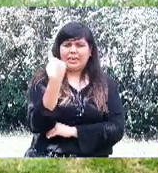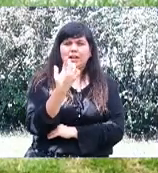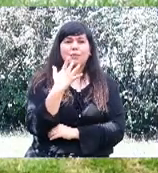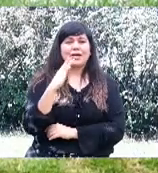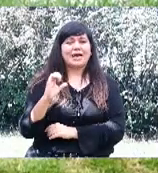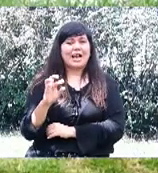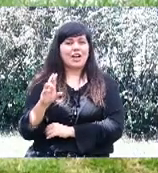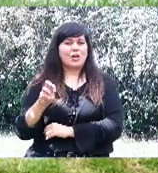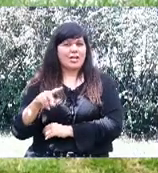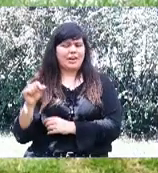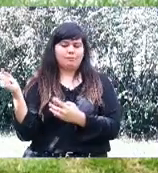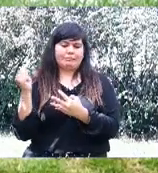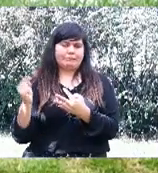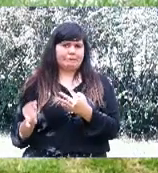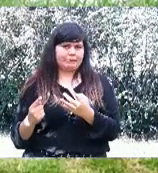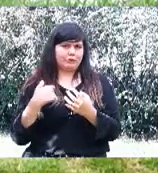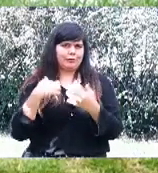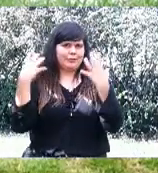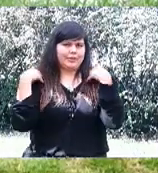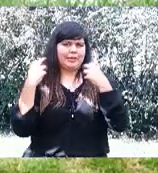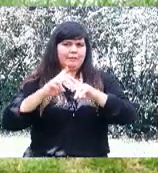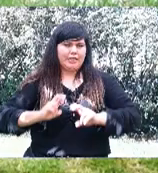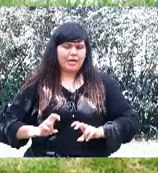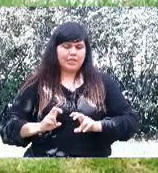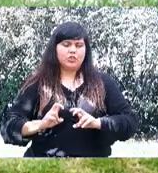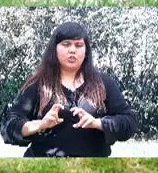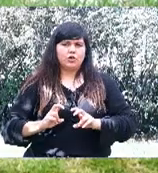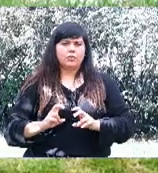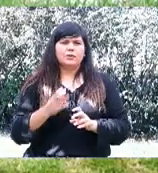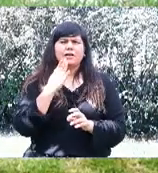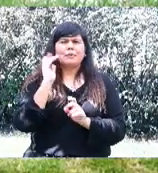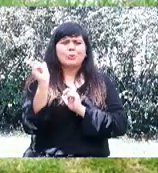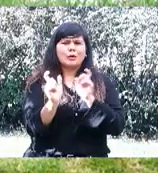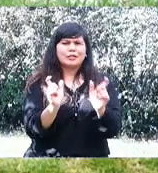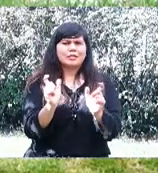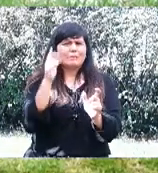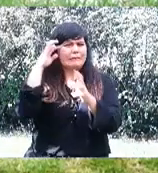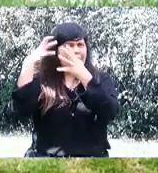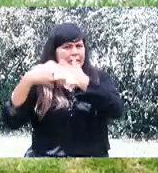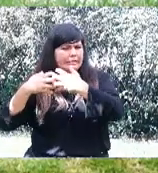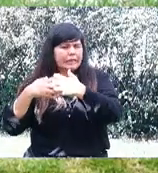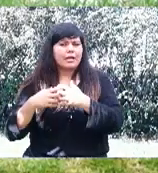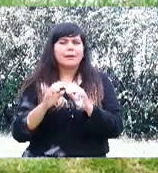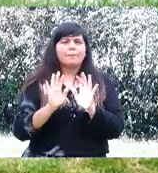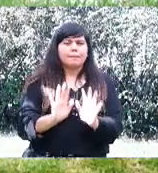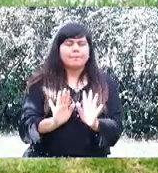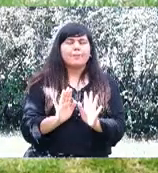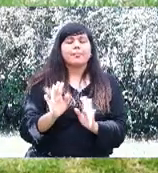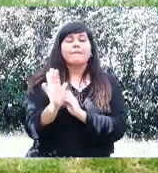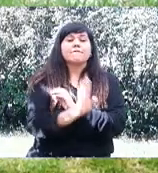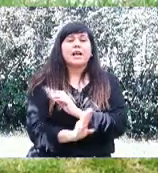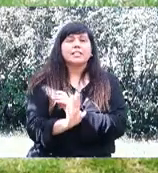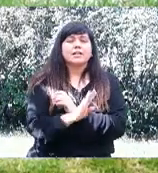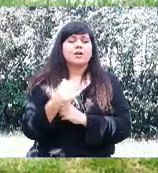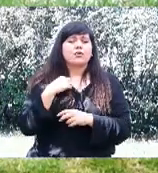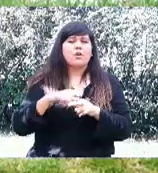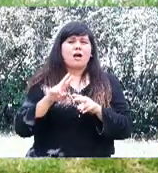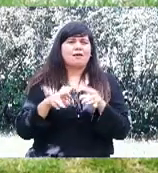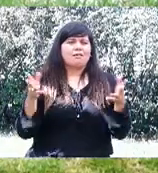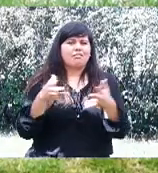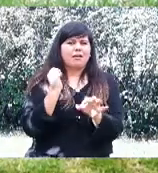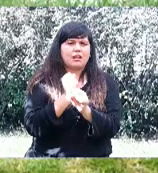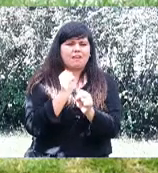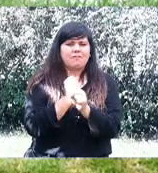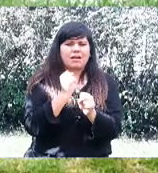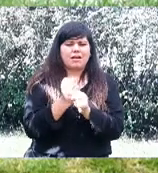Carolina mencionó varias cosas que yo me dedico a la investigación y quizás son como concepto un poco abstracto pero básicamente una de las cosas principales que hago es trabajar